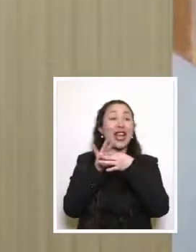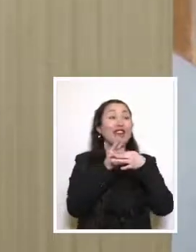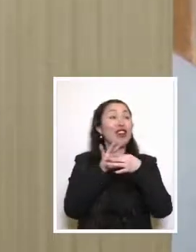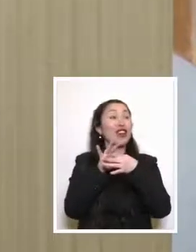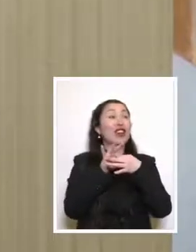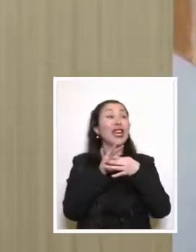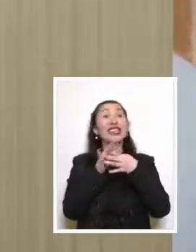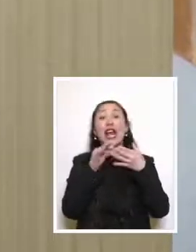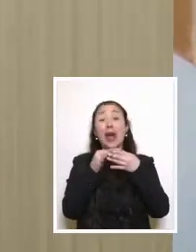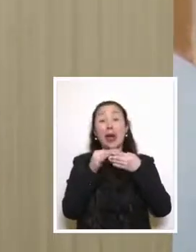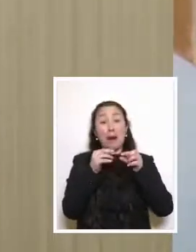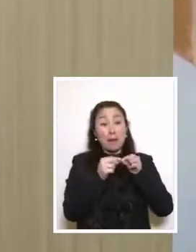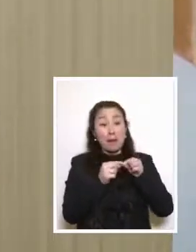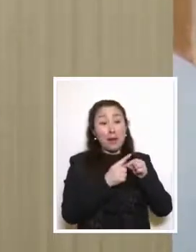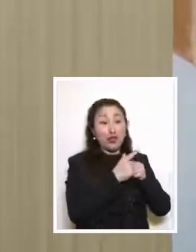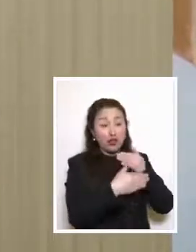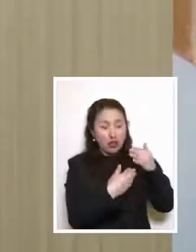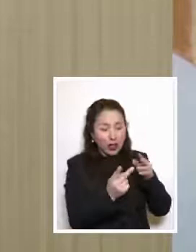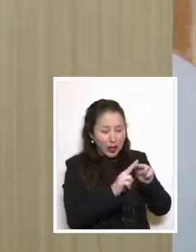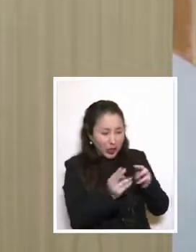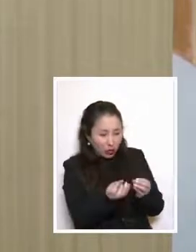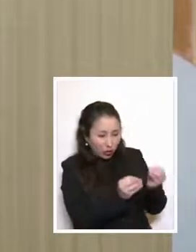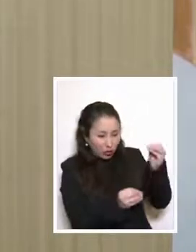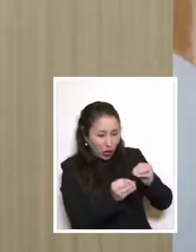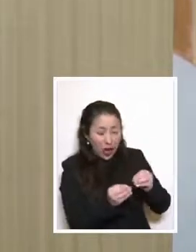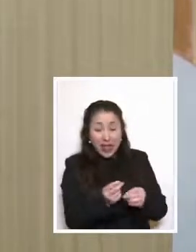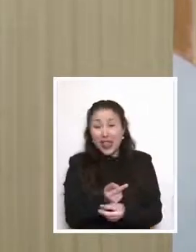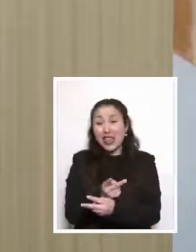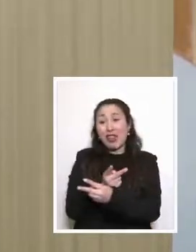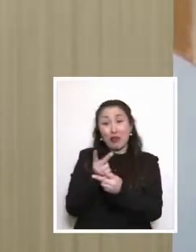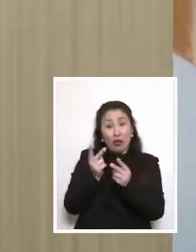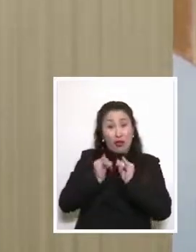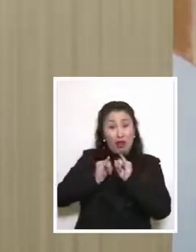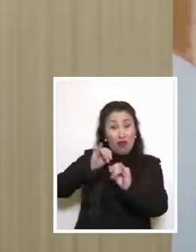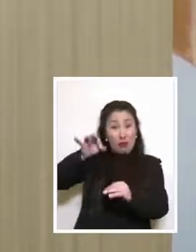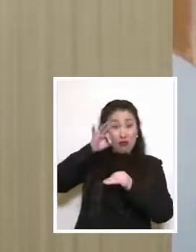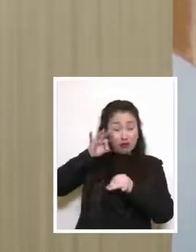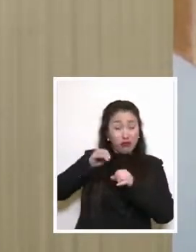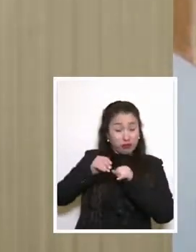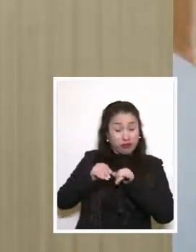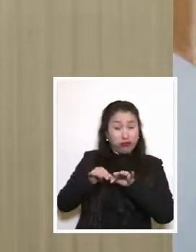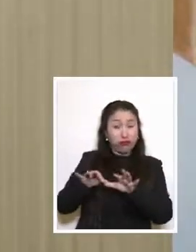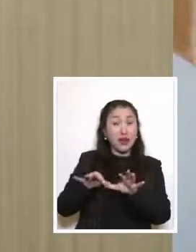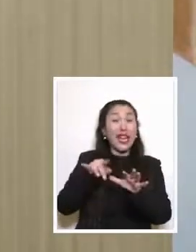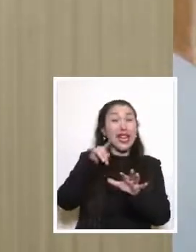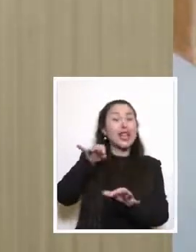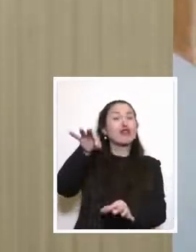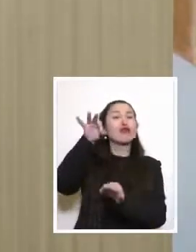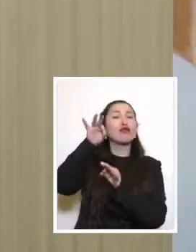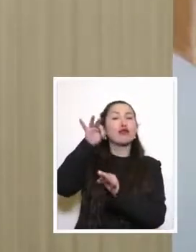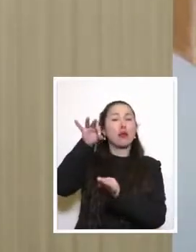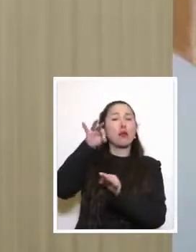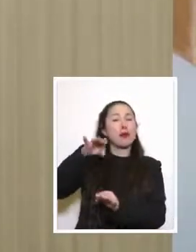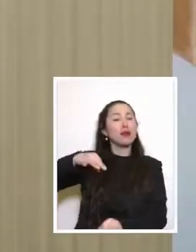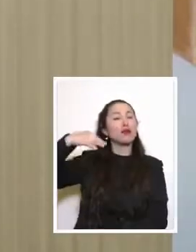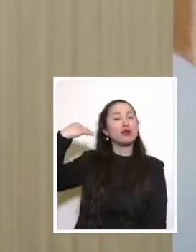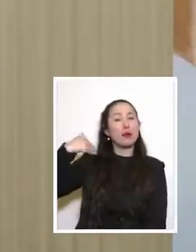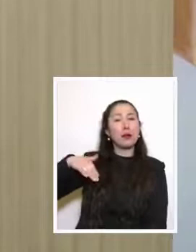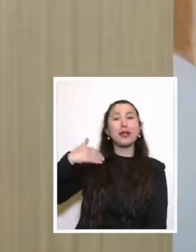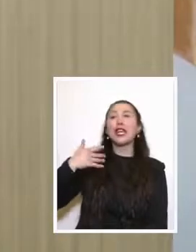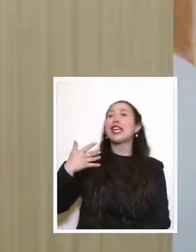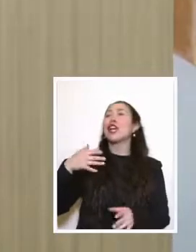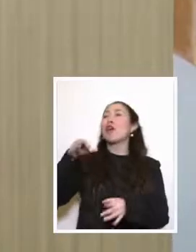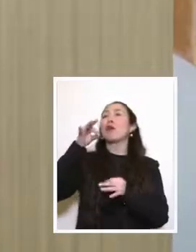entre todos los procesos de la elaboración y difusión del informe, que es un documento clave que sirve como marco